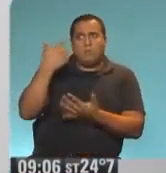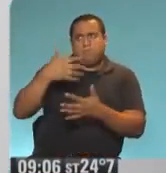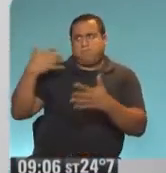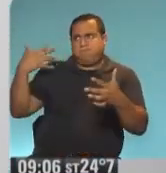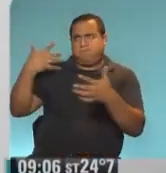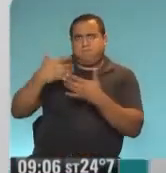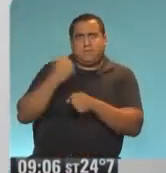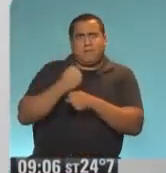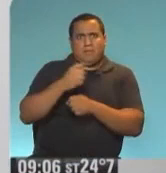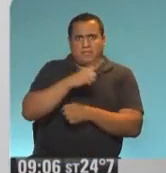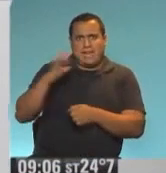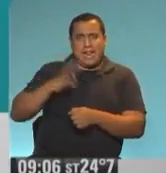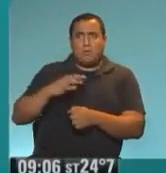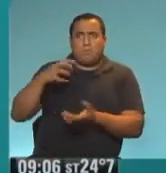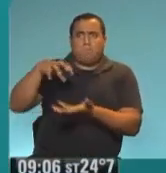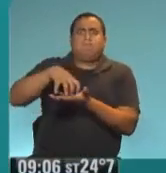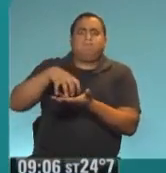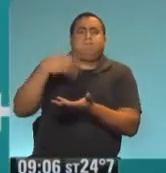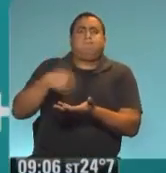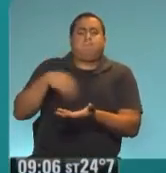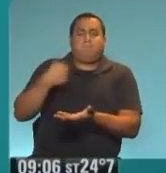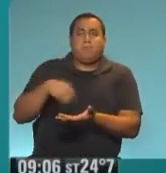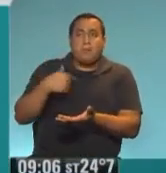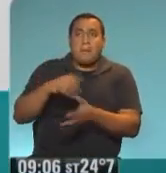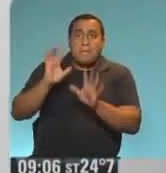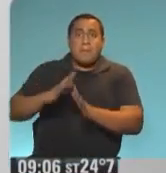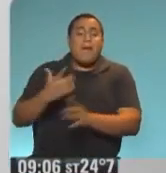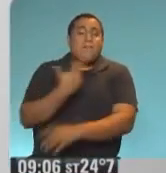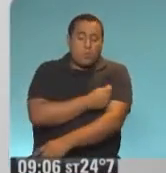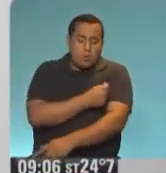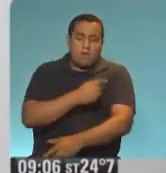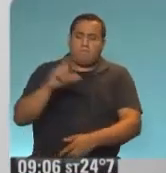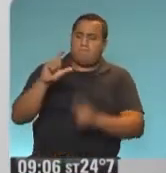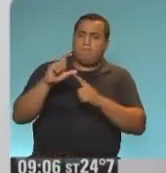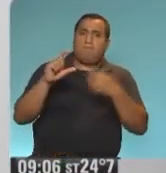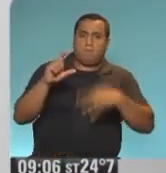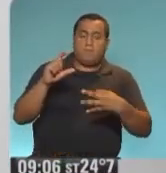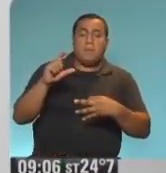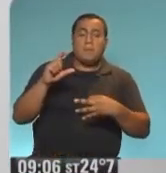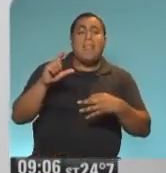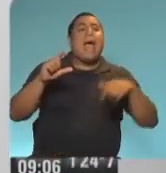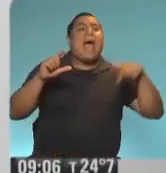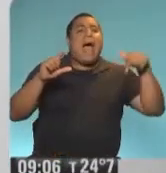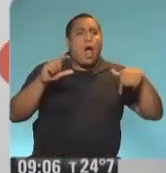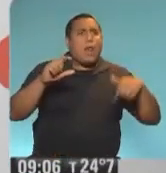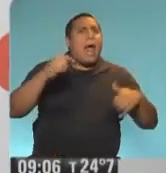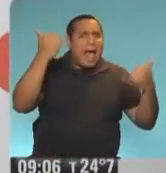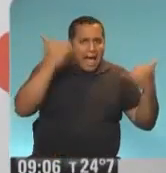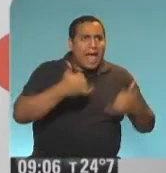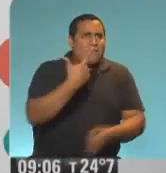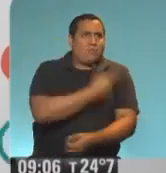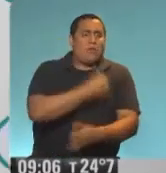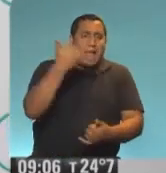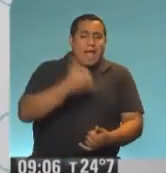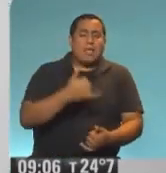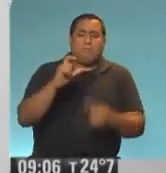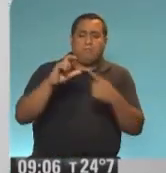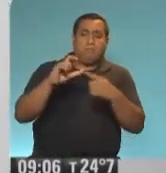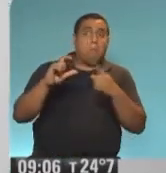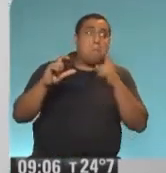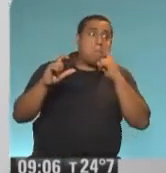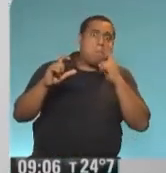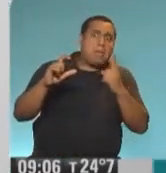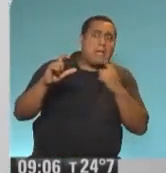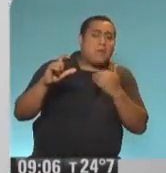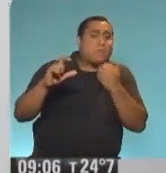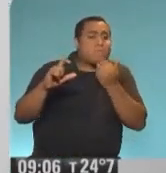es importante esto que usted dice, la seguridad de que cuando esté la vacuna disponible, como la tenemos ahora, es una vacuna segura, valga la redundancia.